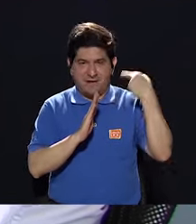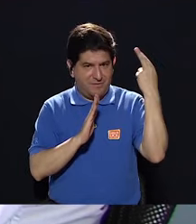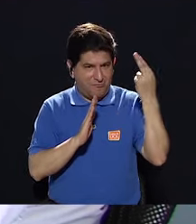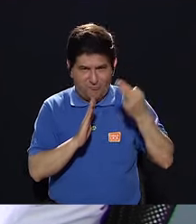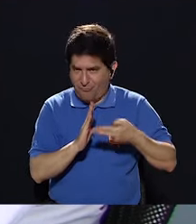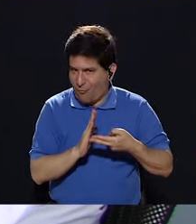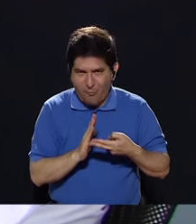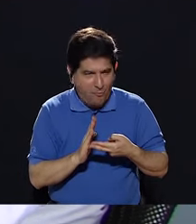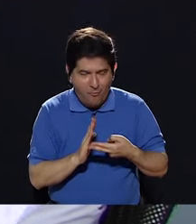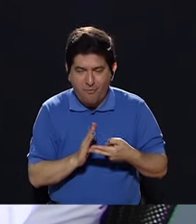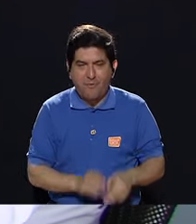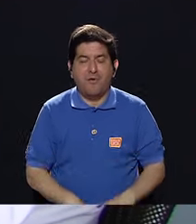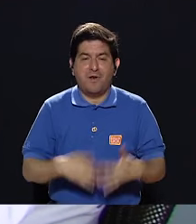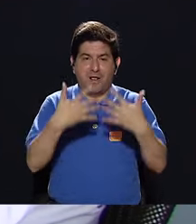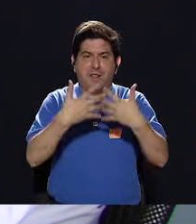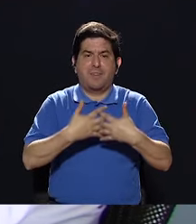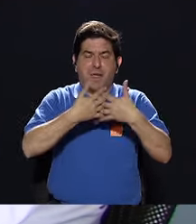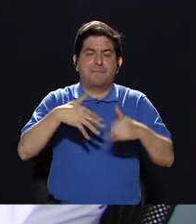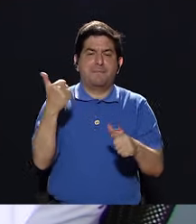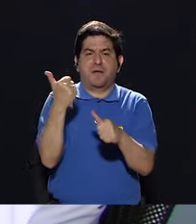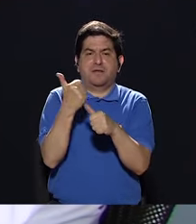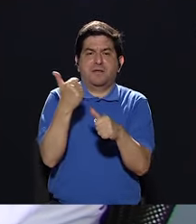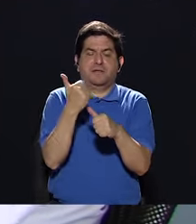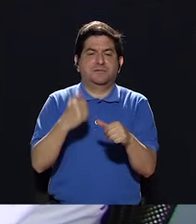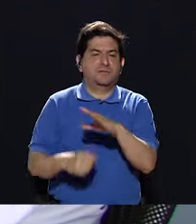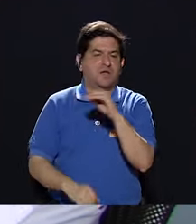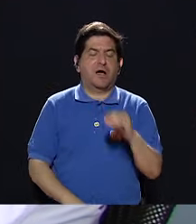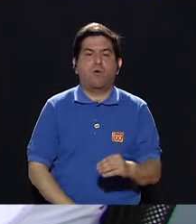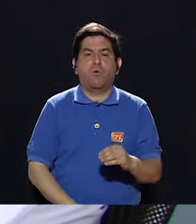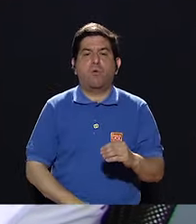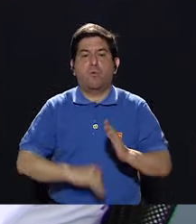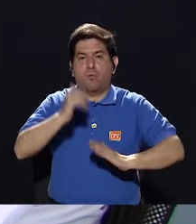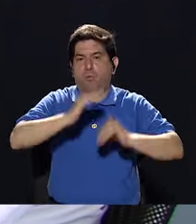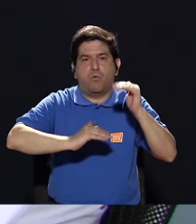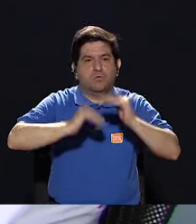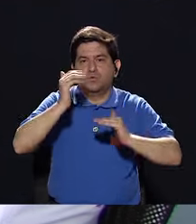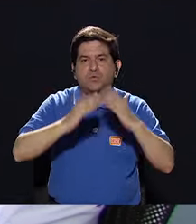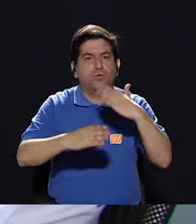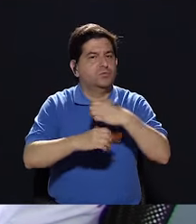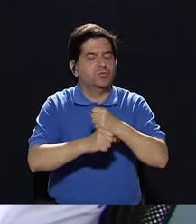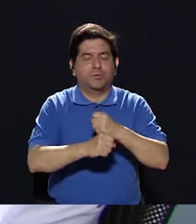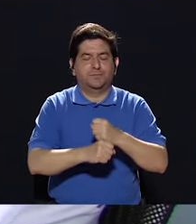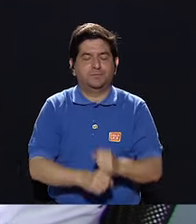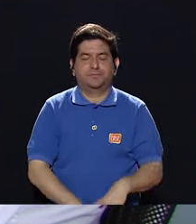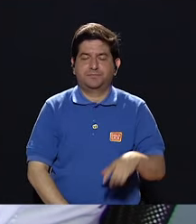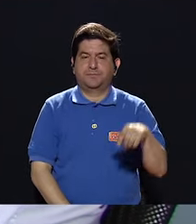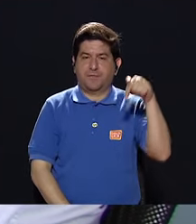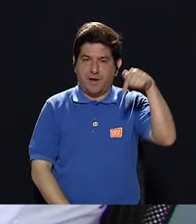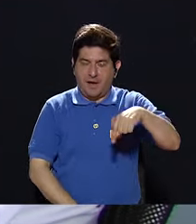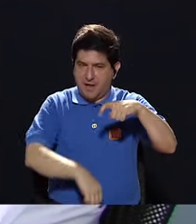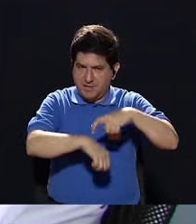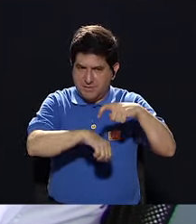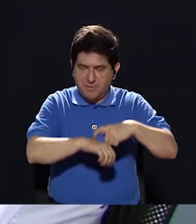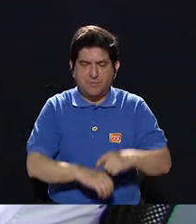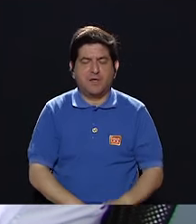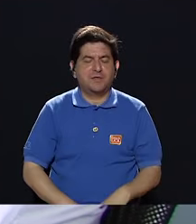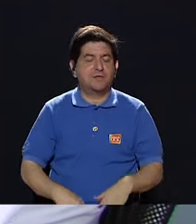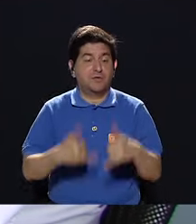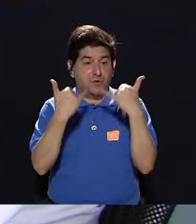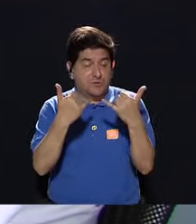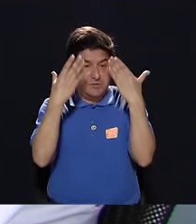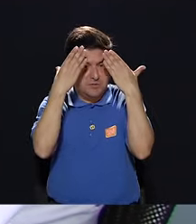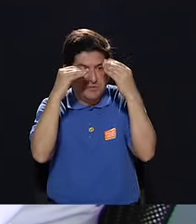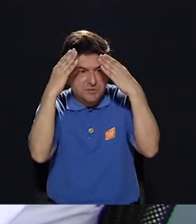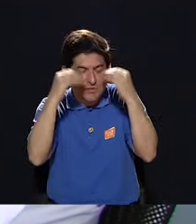el papel de una empresa consultora o de una empresa constructora. Pues en este momento y con toda la información que